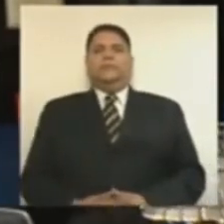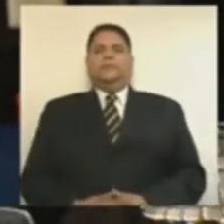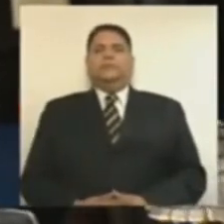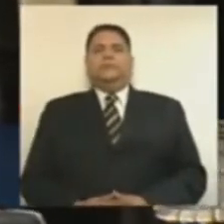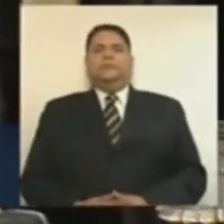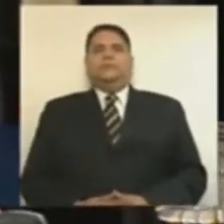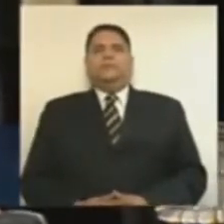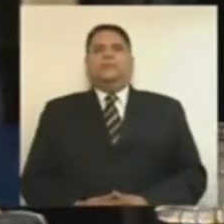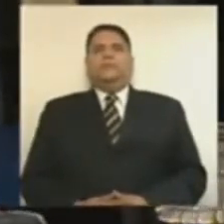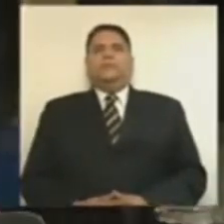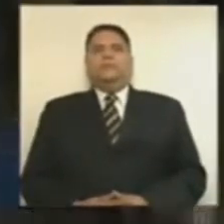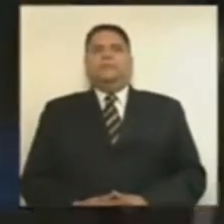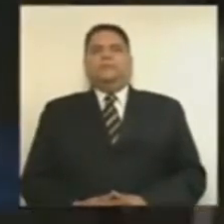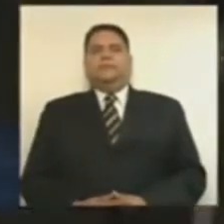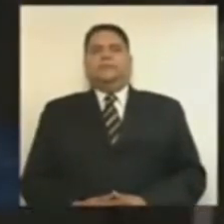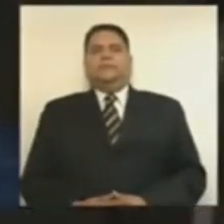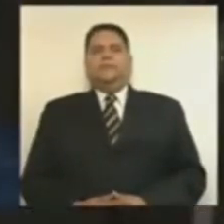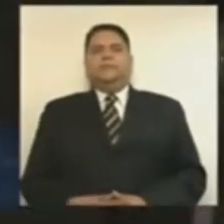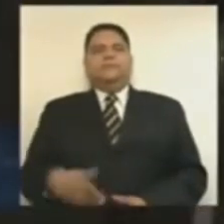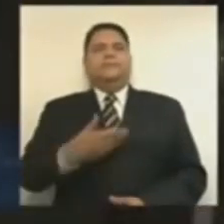Con su permiso, Presidenta.